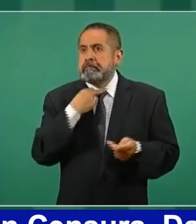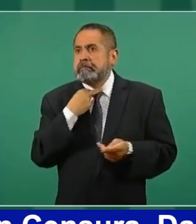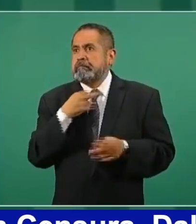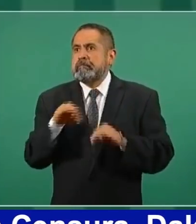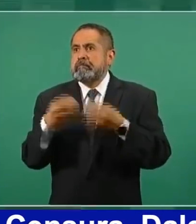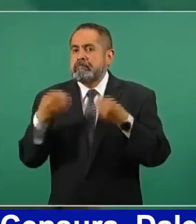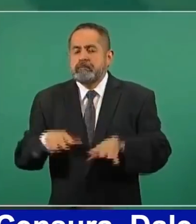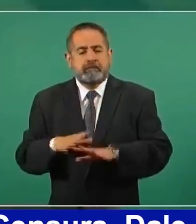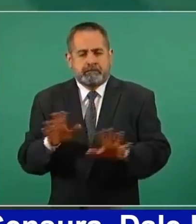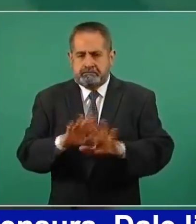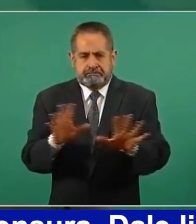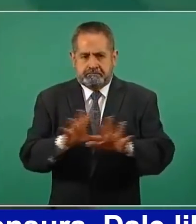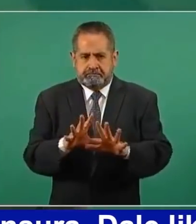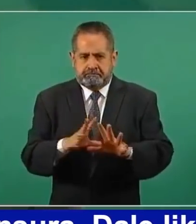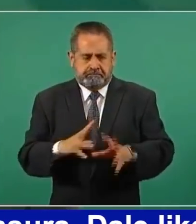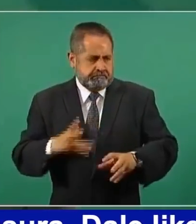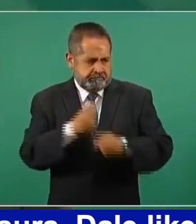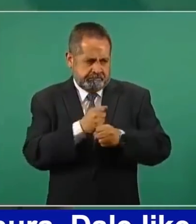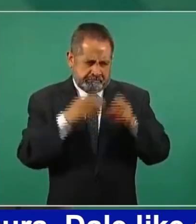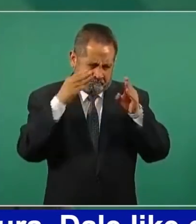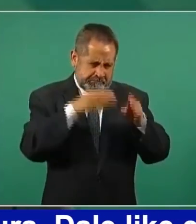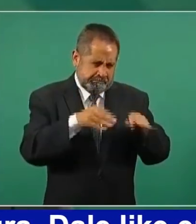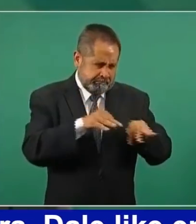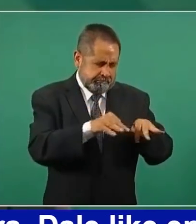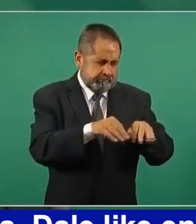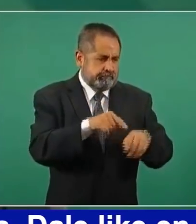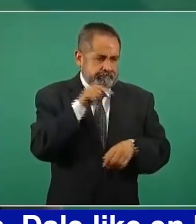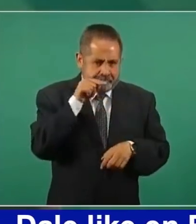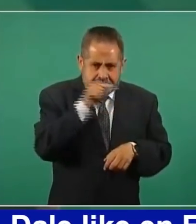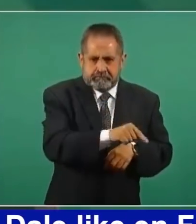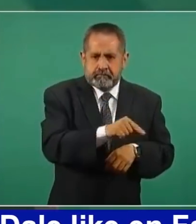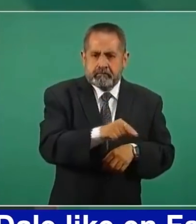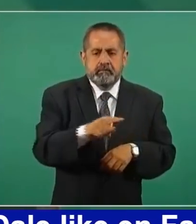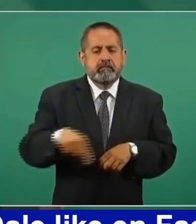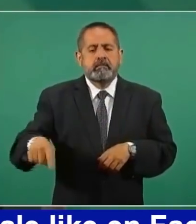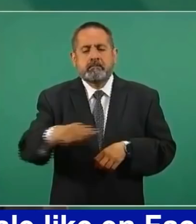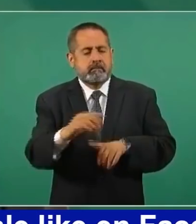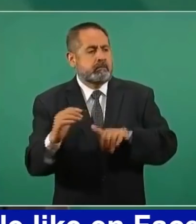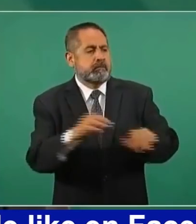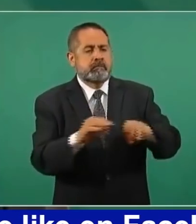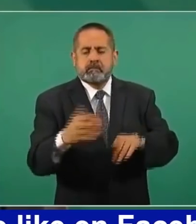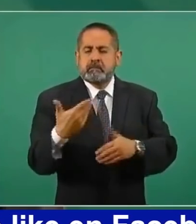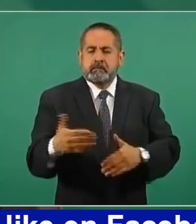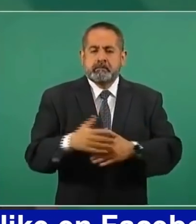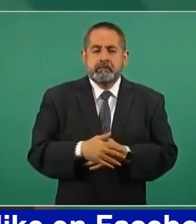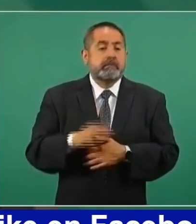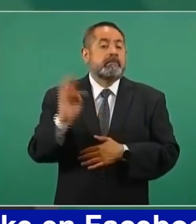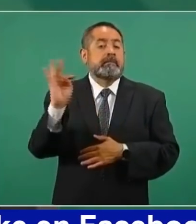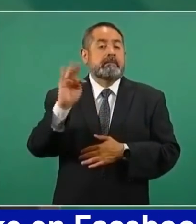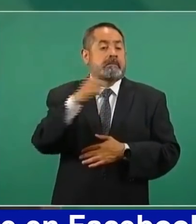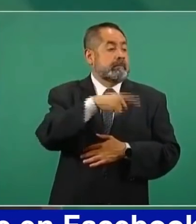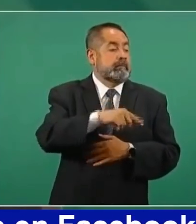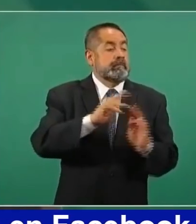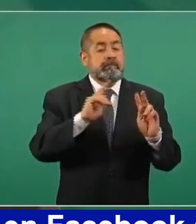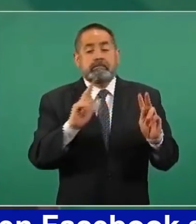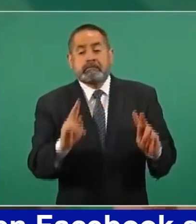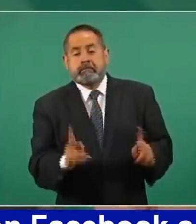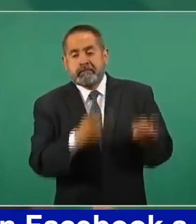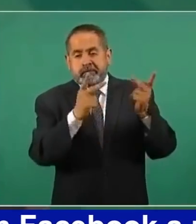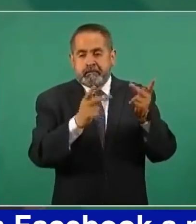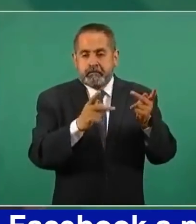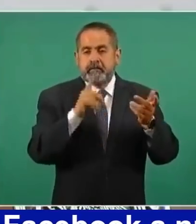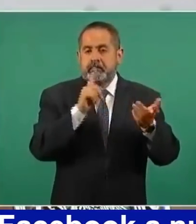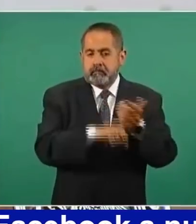entre otras cosas, porque si se pusiera en venta, además